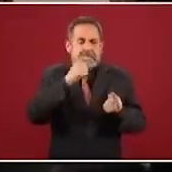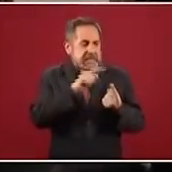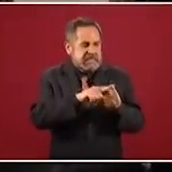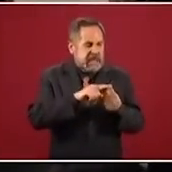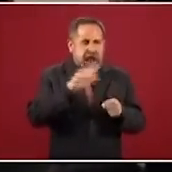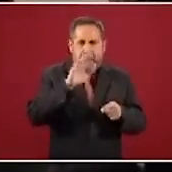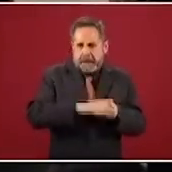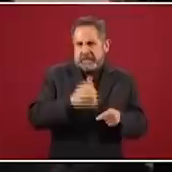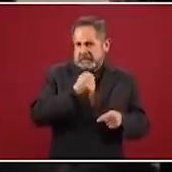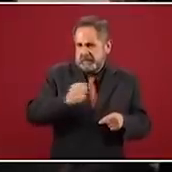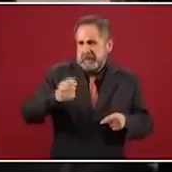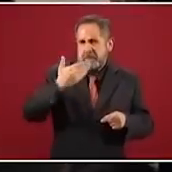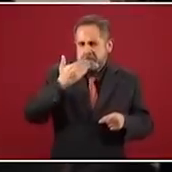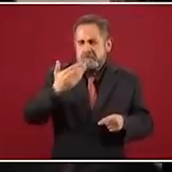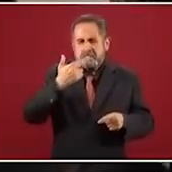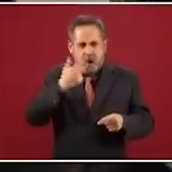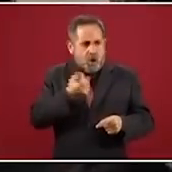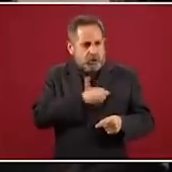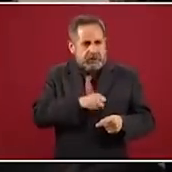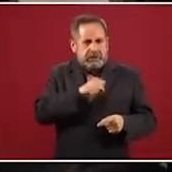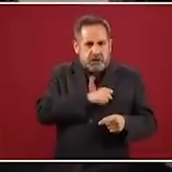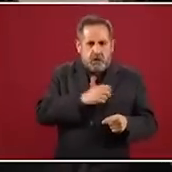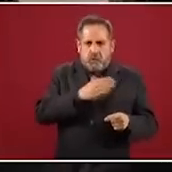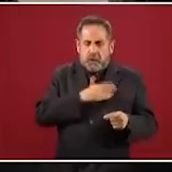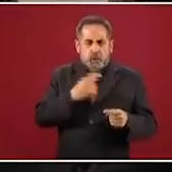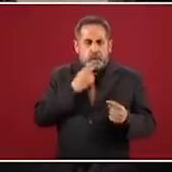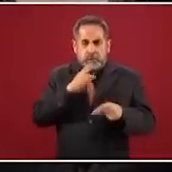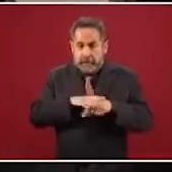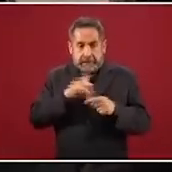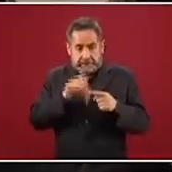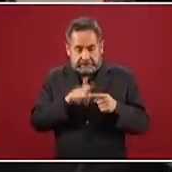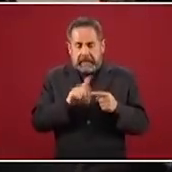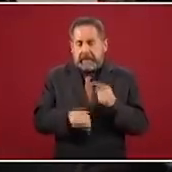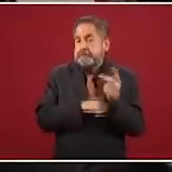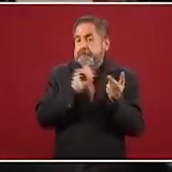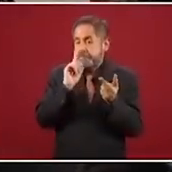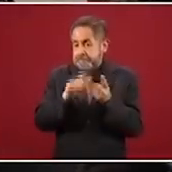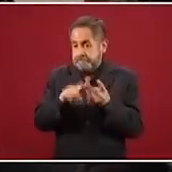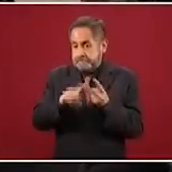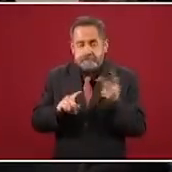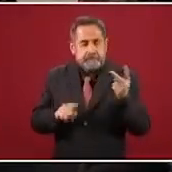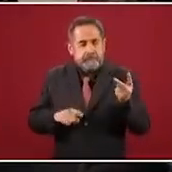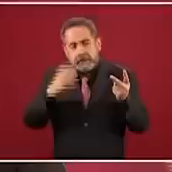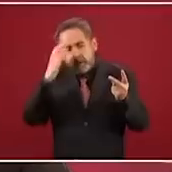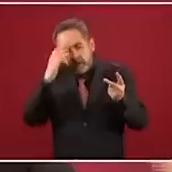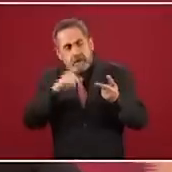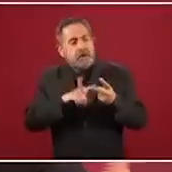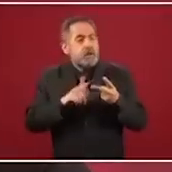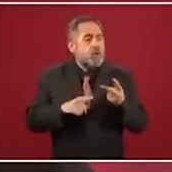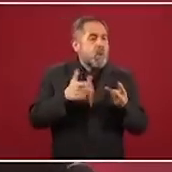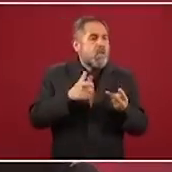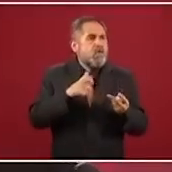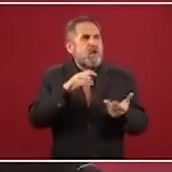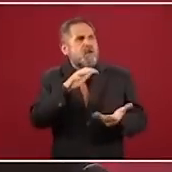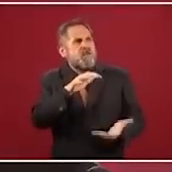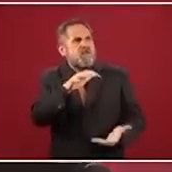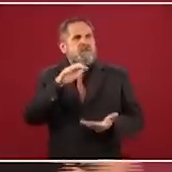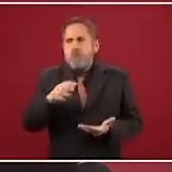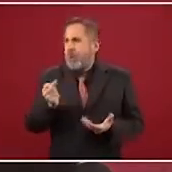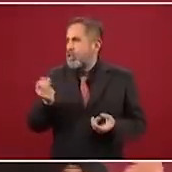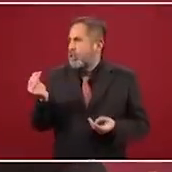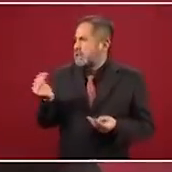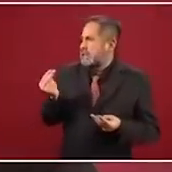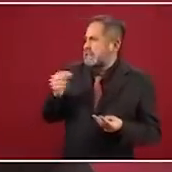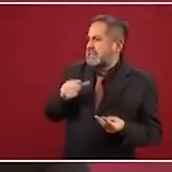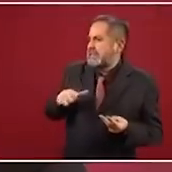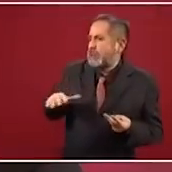más eficaces, los más seguros, los más útiles. Segundo, conocer cuál es el volumen de demanda,